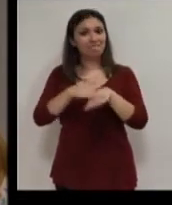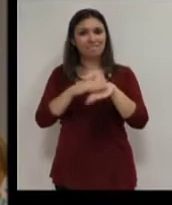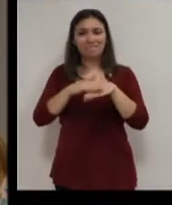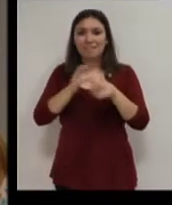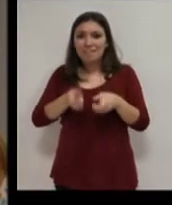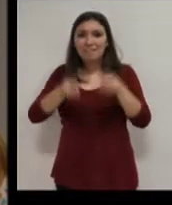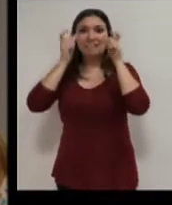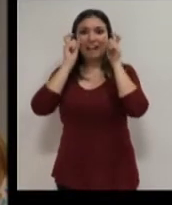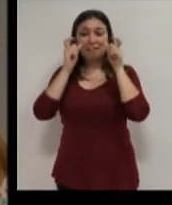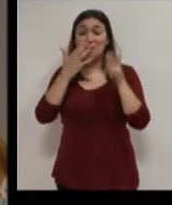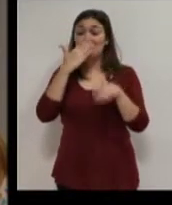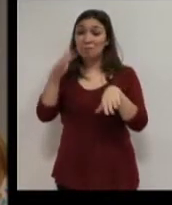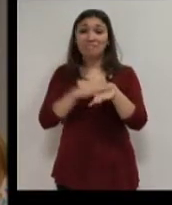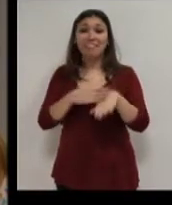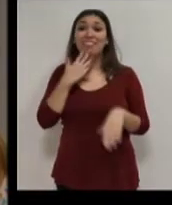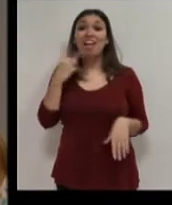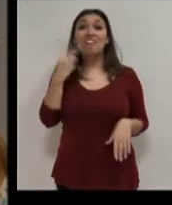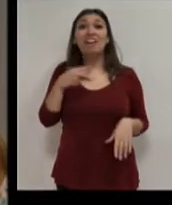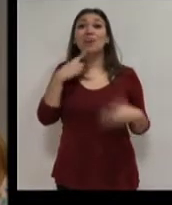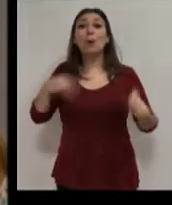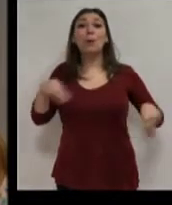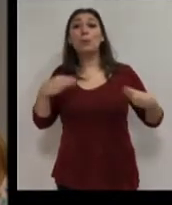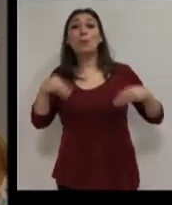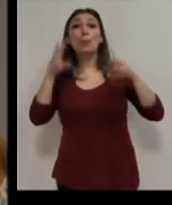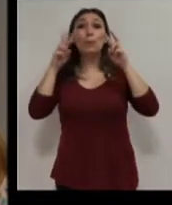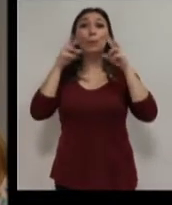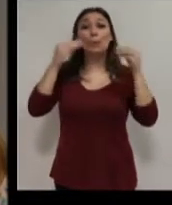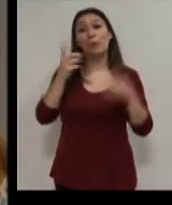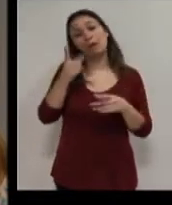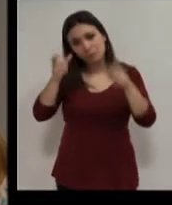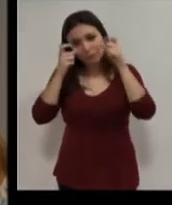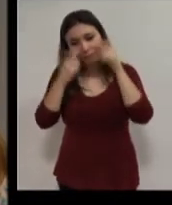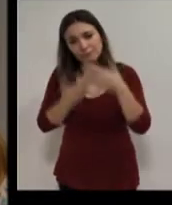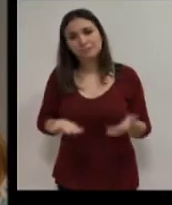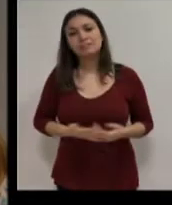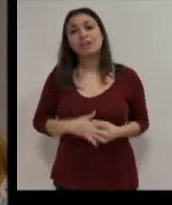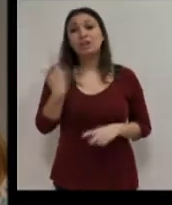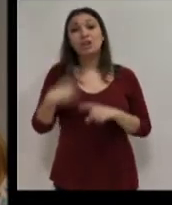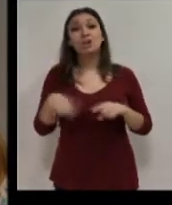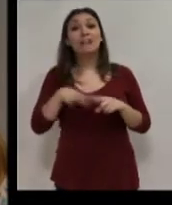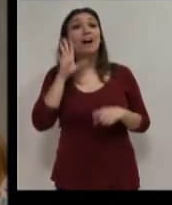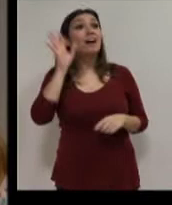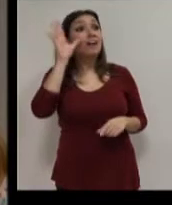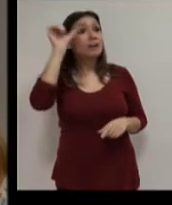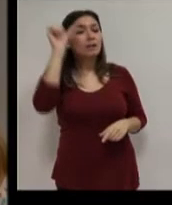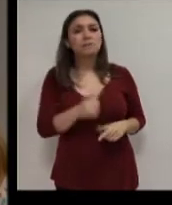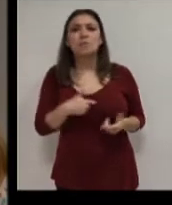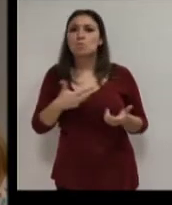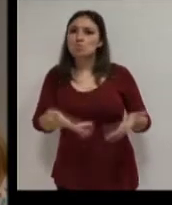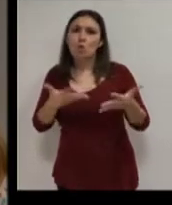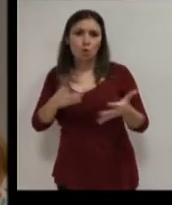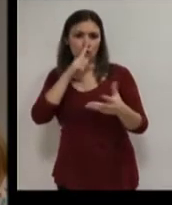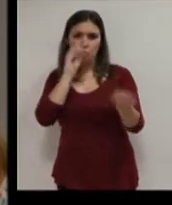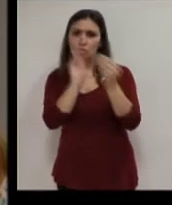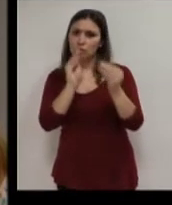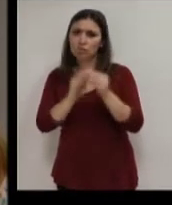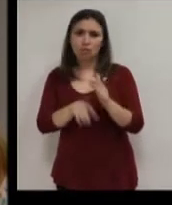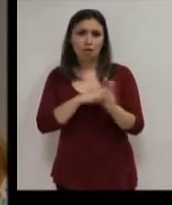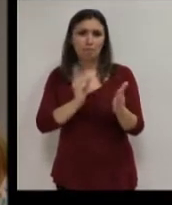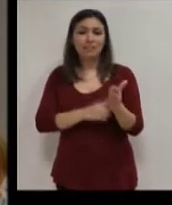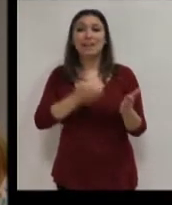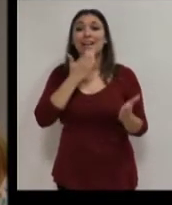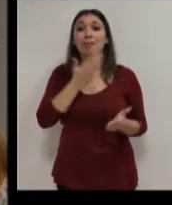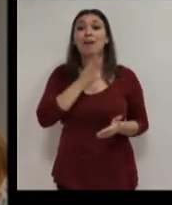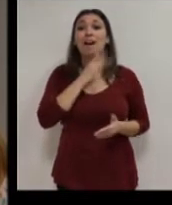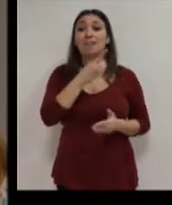puedo estar más de acuerdo, me voy a poner las gafillas porque ya por desgracia no tengo 20 años, pero hay algunas cosas que me han gustado especialmente, en las que no